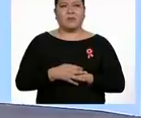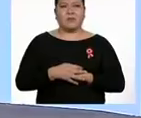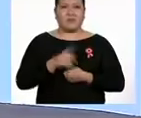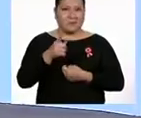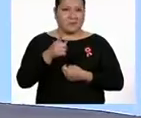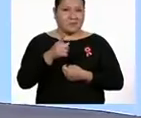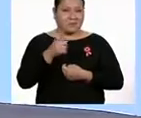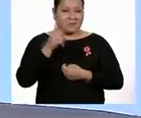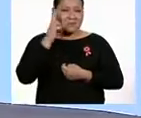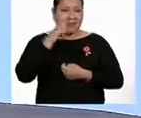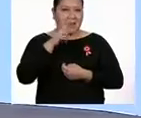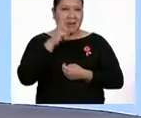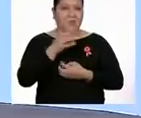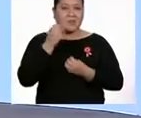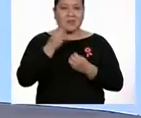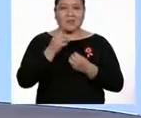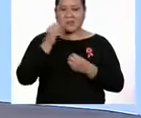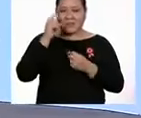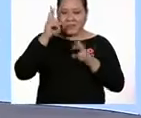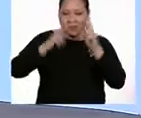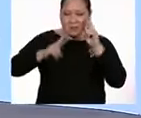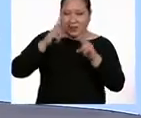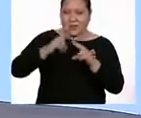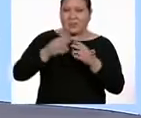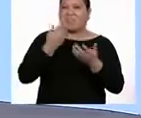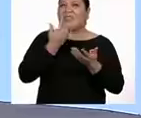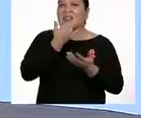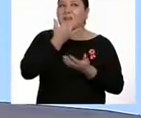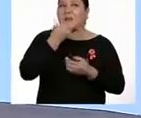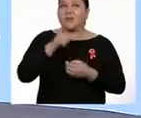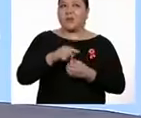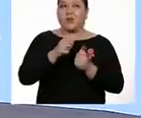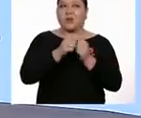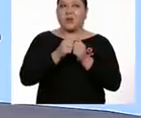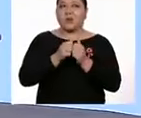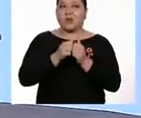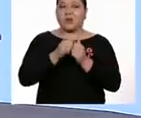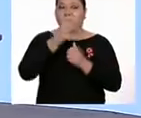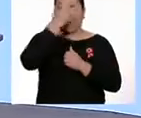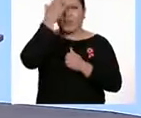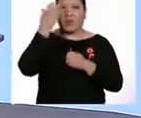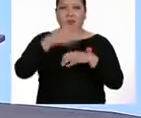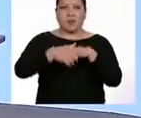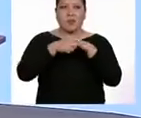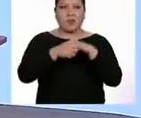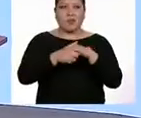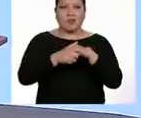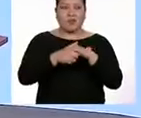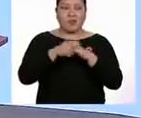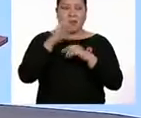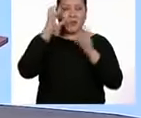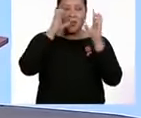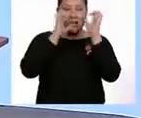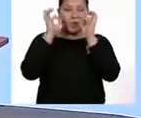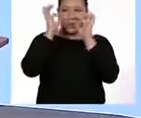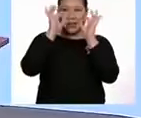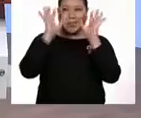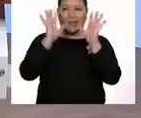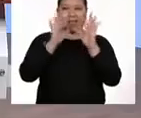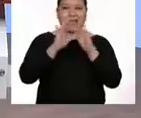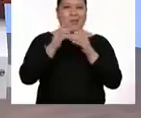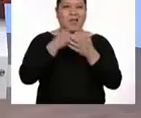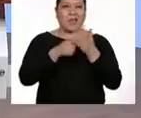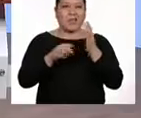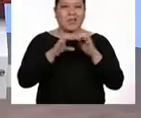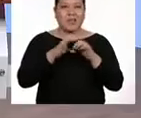¿Qué les parece si lo descubrimos juntas y juntos? Ay, pero me había olvidado de saludarlos. Es que me distraje un poco. ¿En